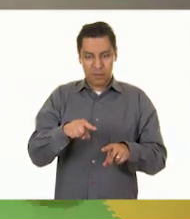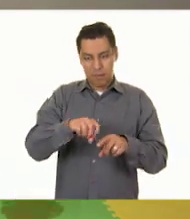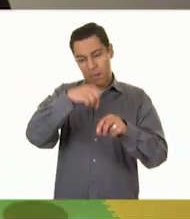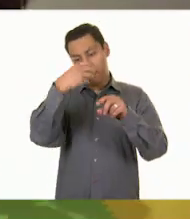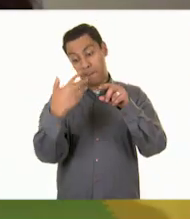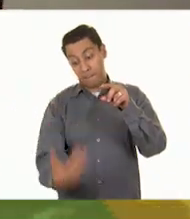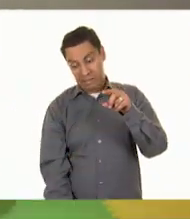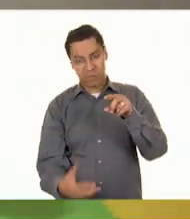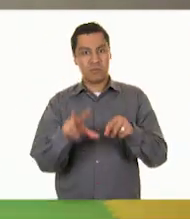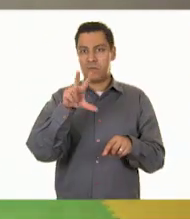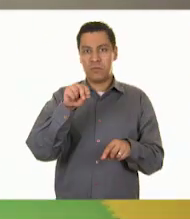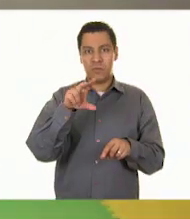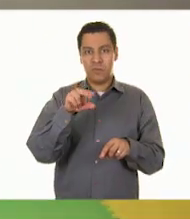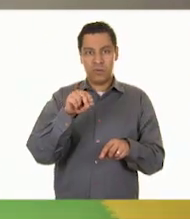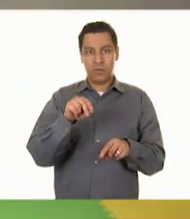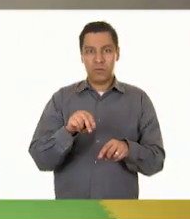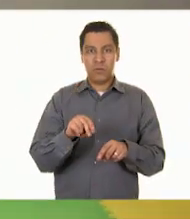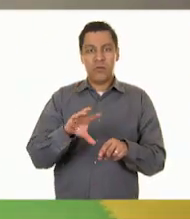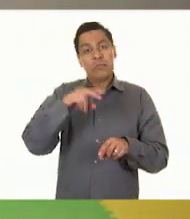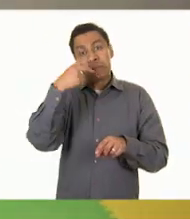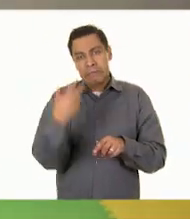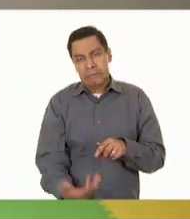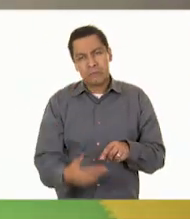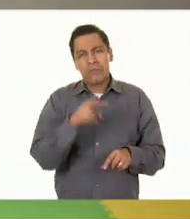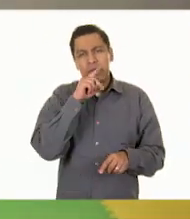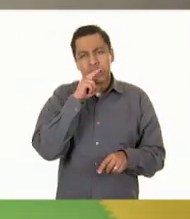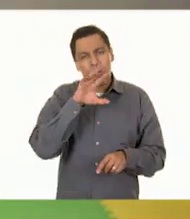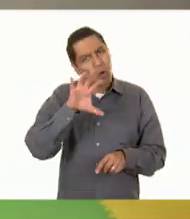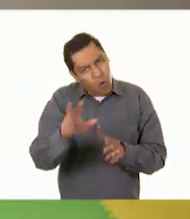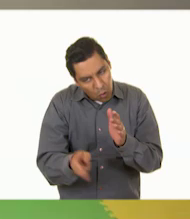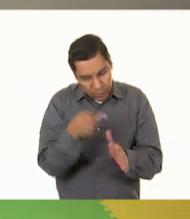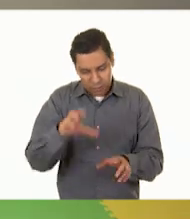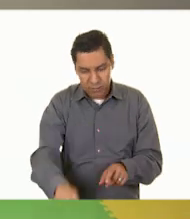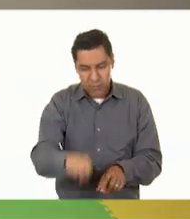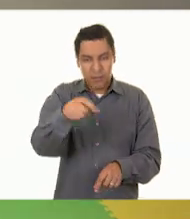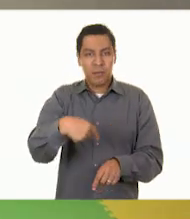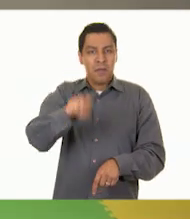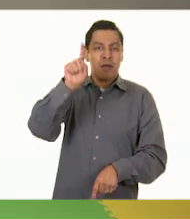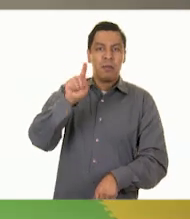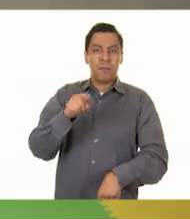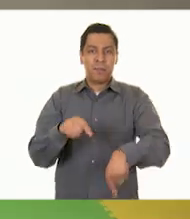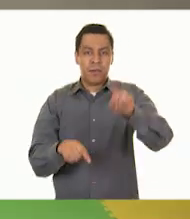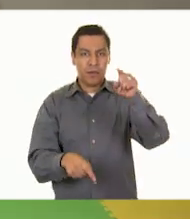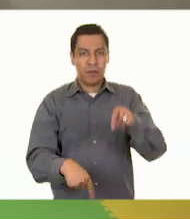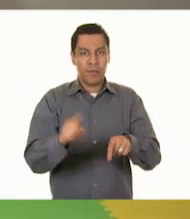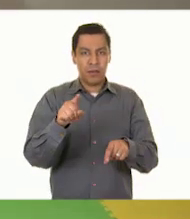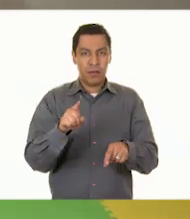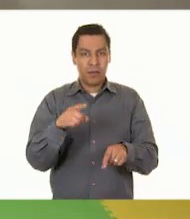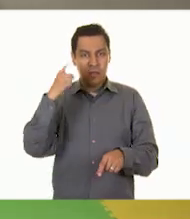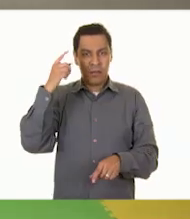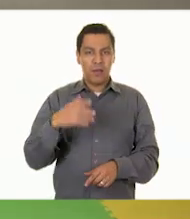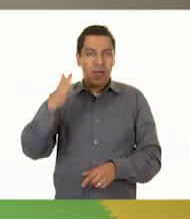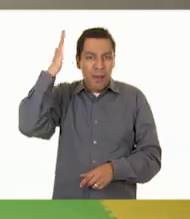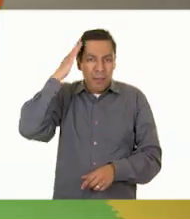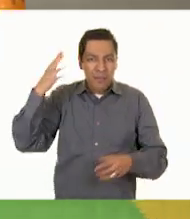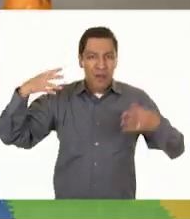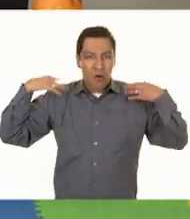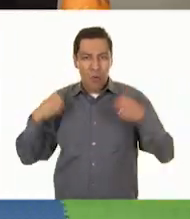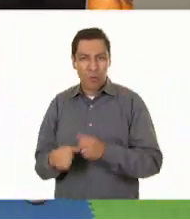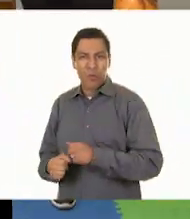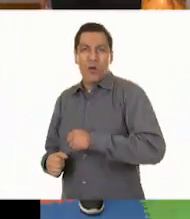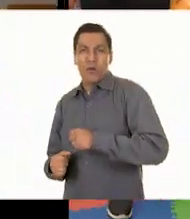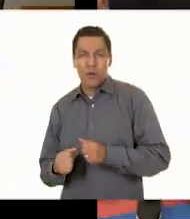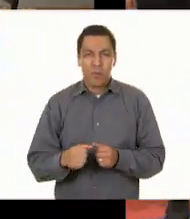no importa si se te caiga la toma si vuelves a empezar puedes utilizar la cabeza los hombros o